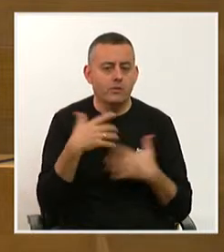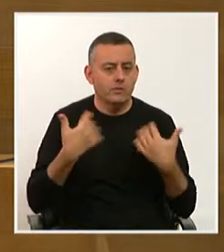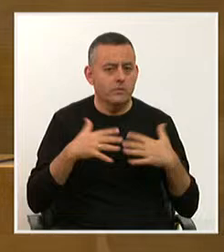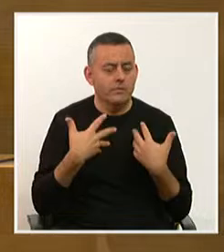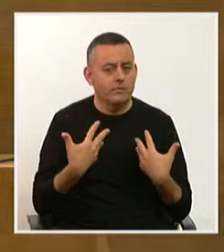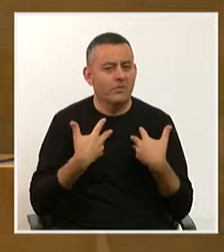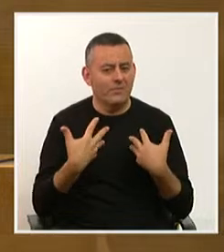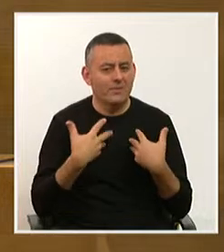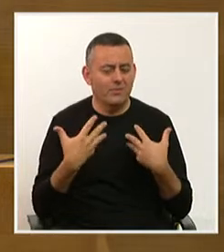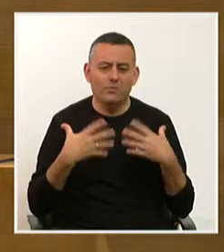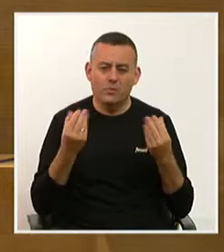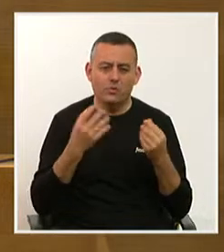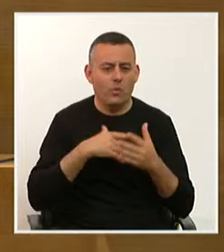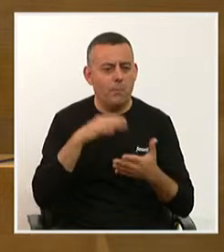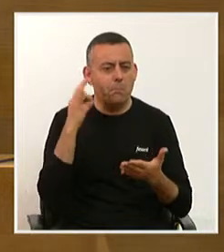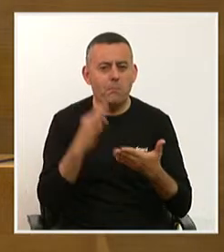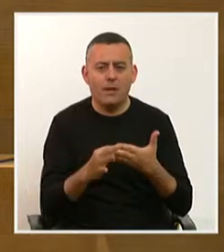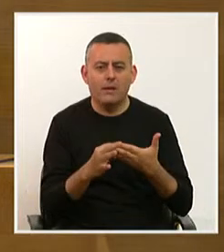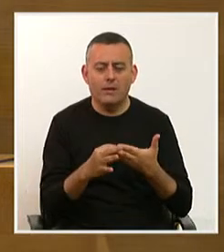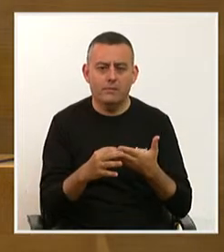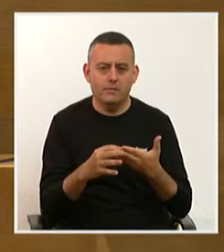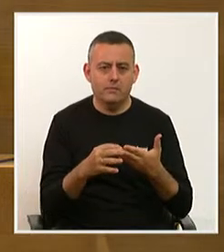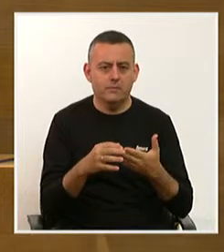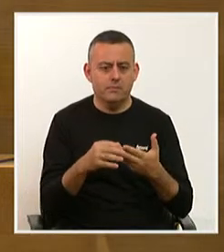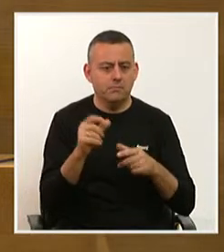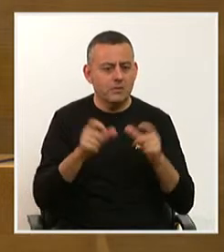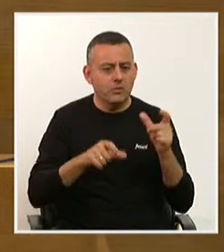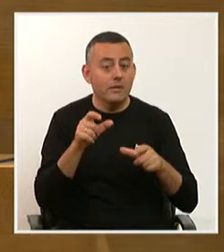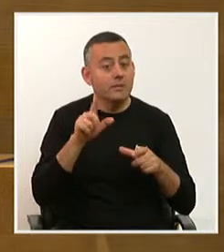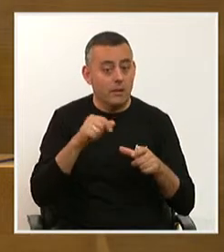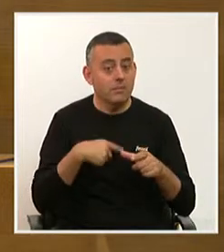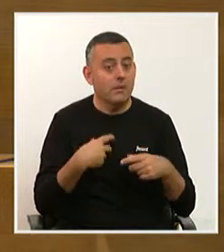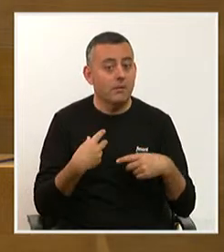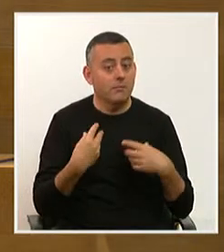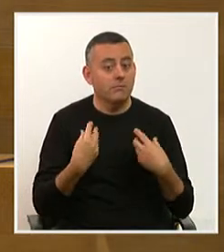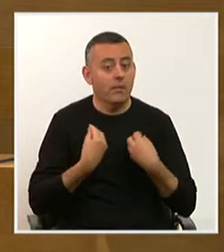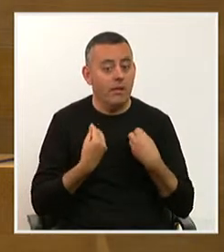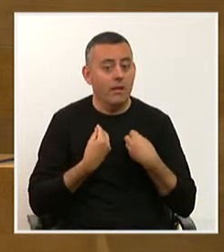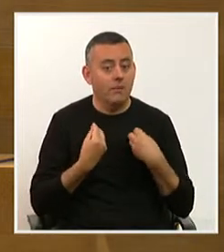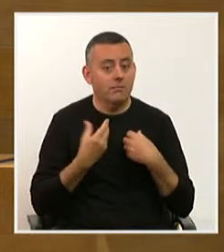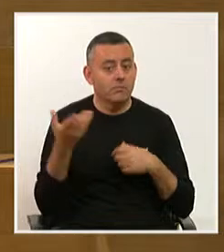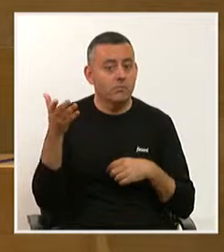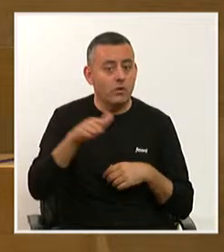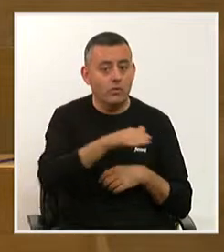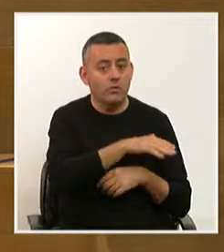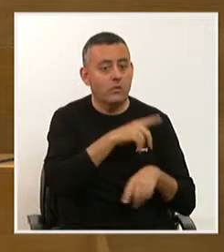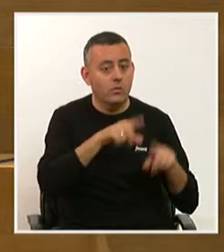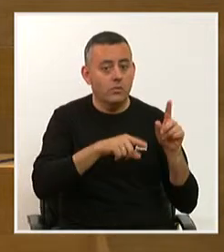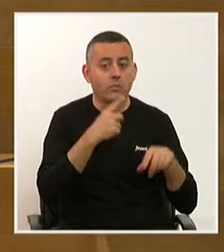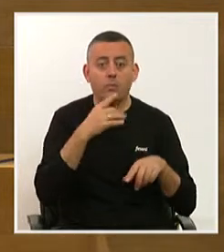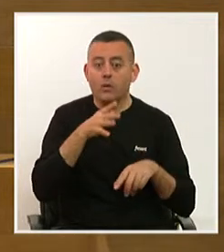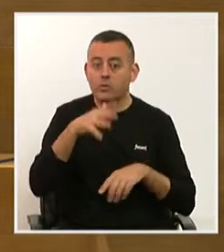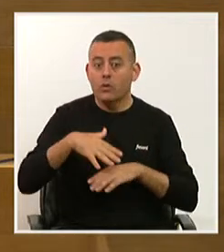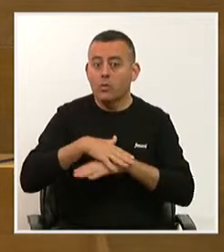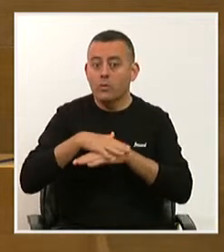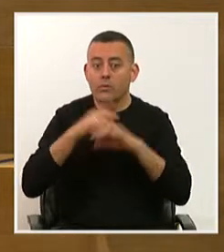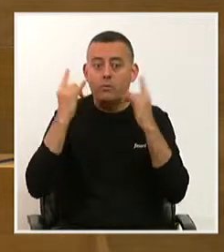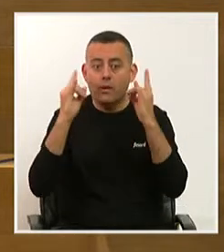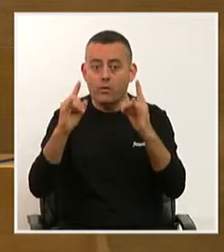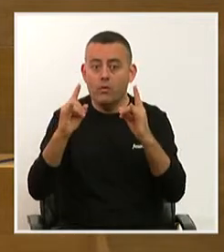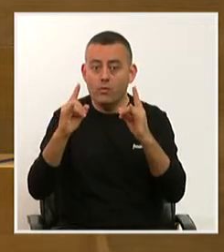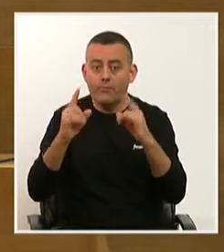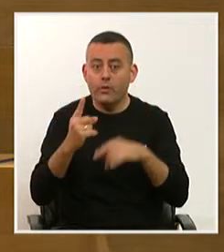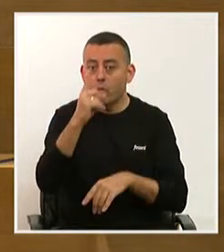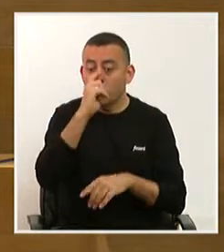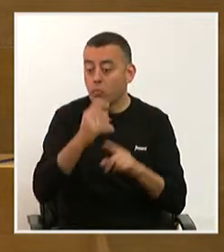yo diría inclús que le ha cost la vida aes persones un balón al cual el botánic vaar pun final un añ en